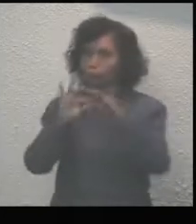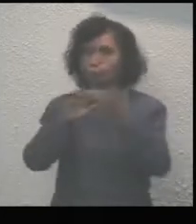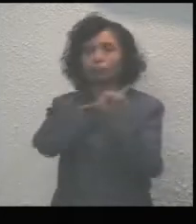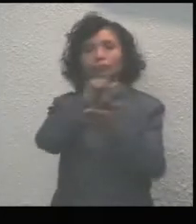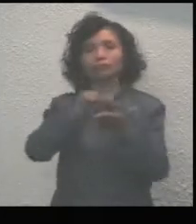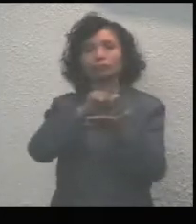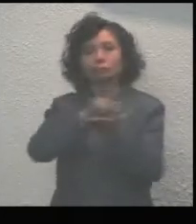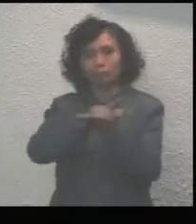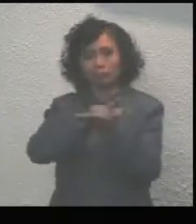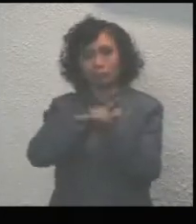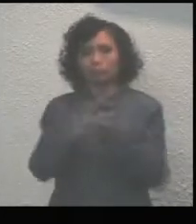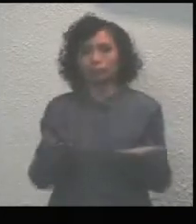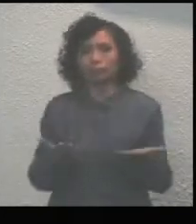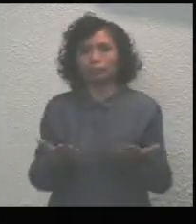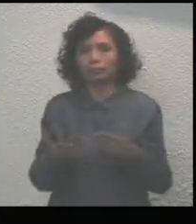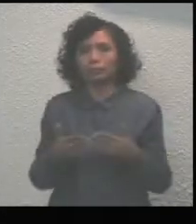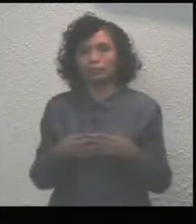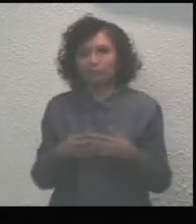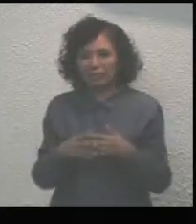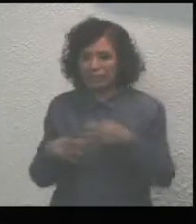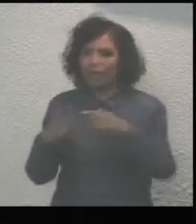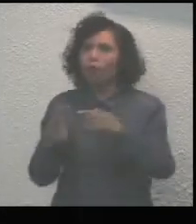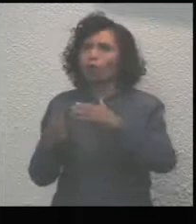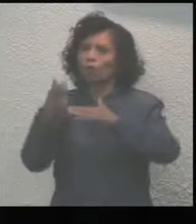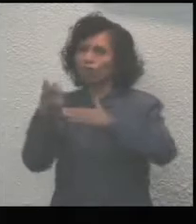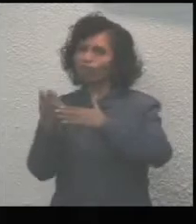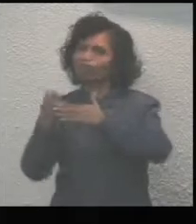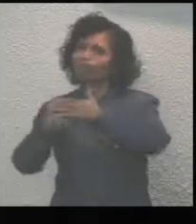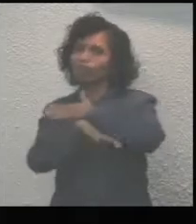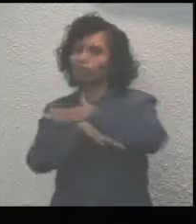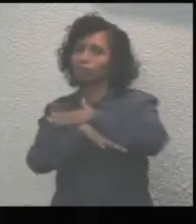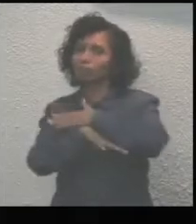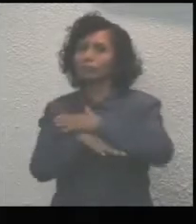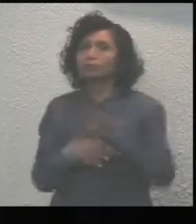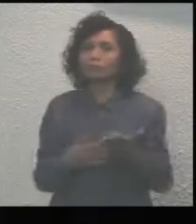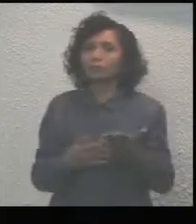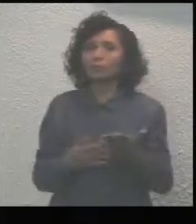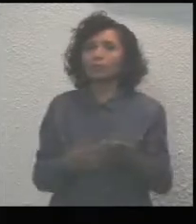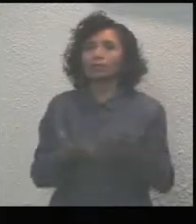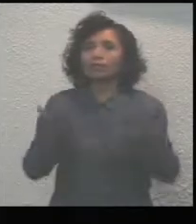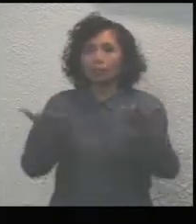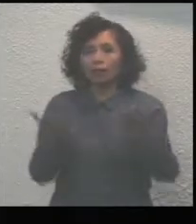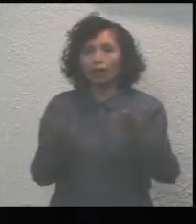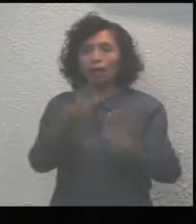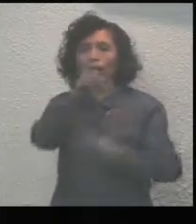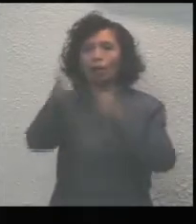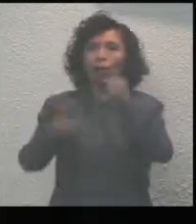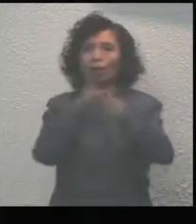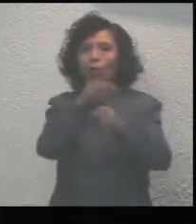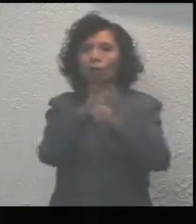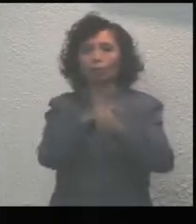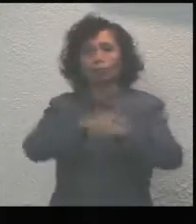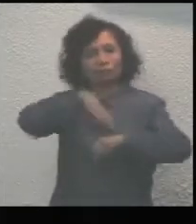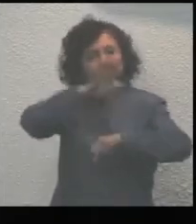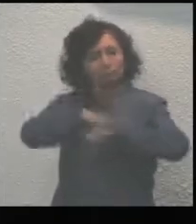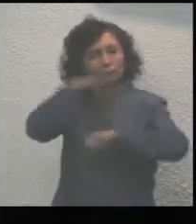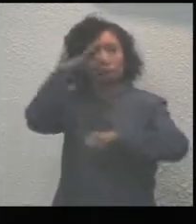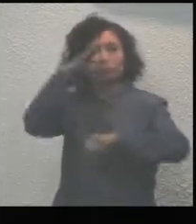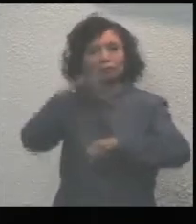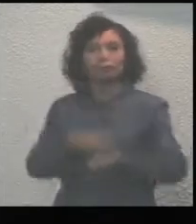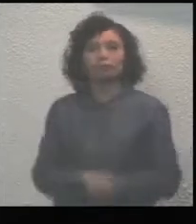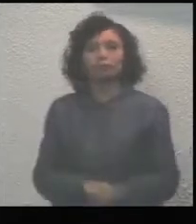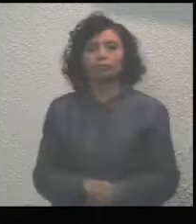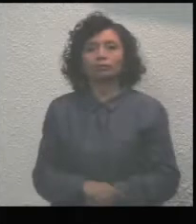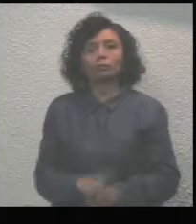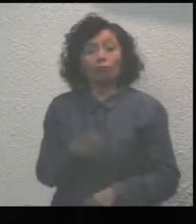ella emanan, abatir la corrupción, así como brindar más y mejores oportunidades para todos. En este